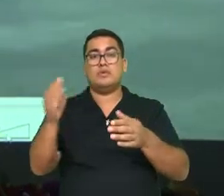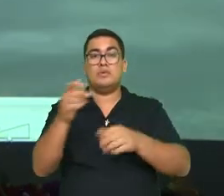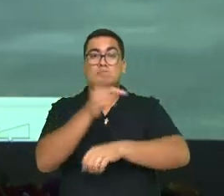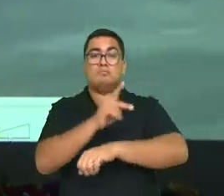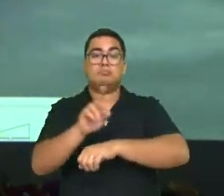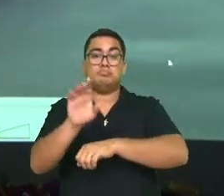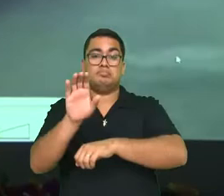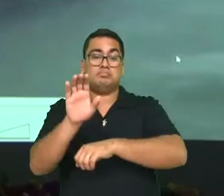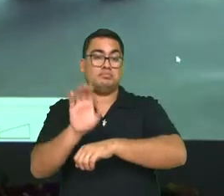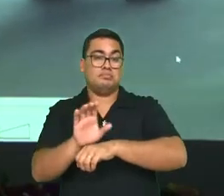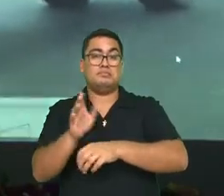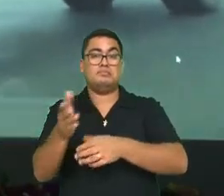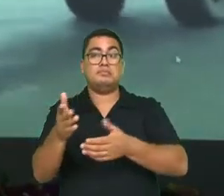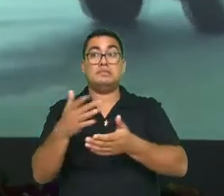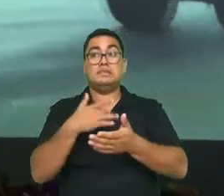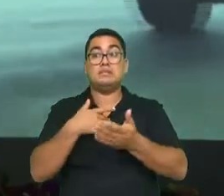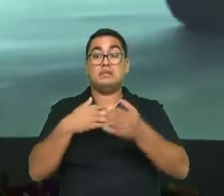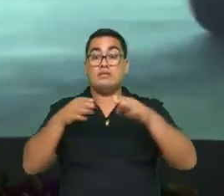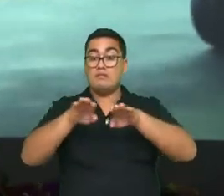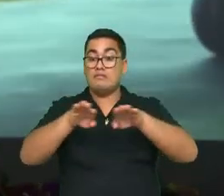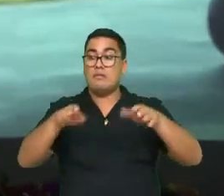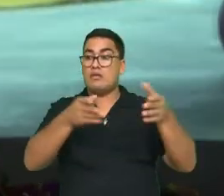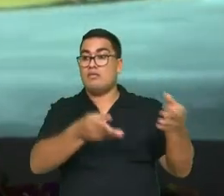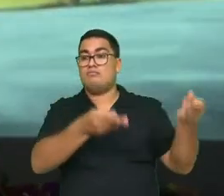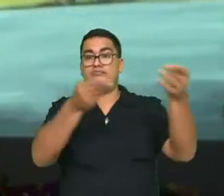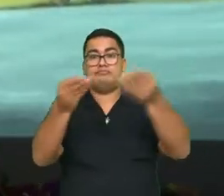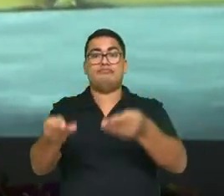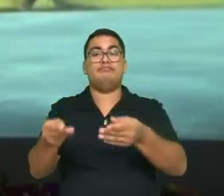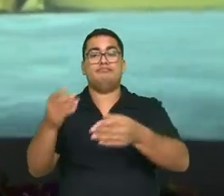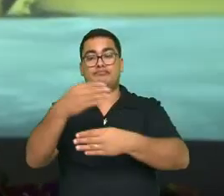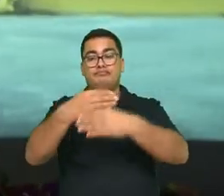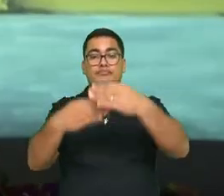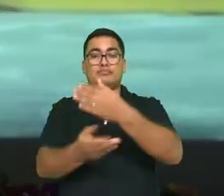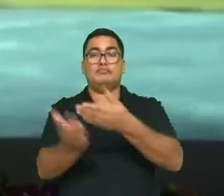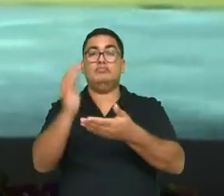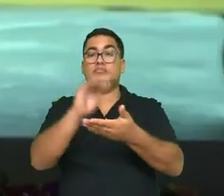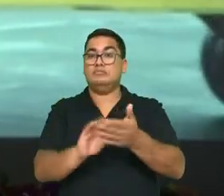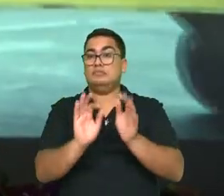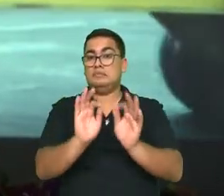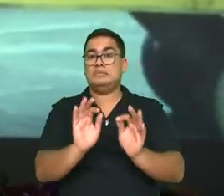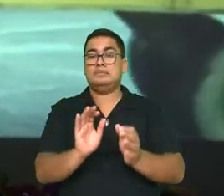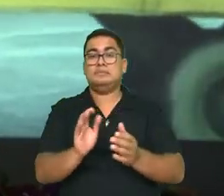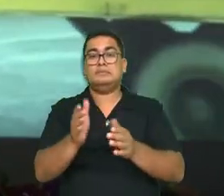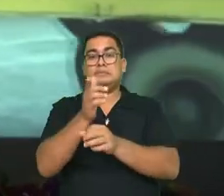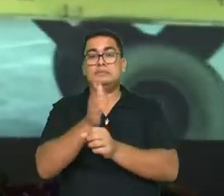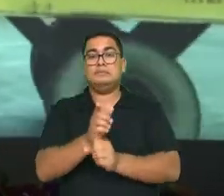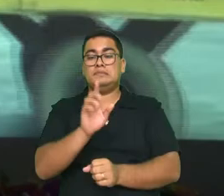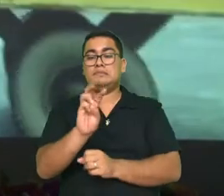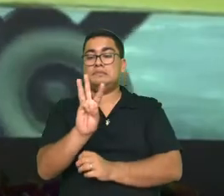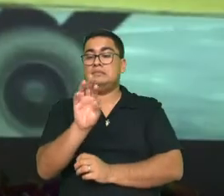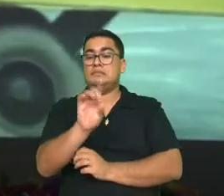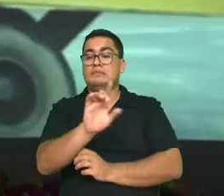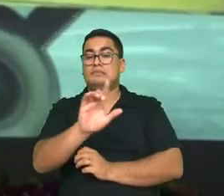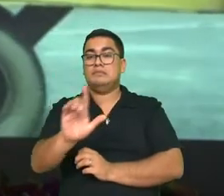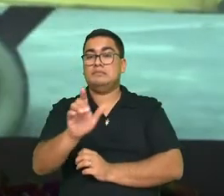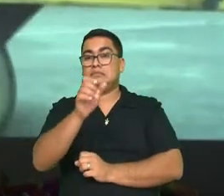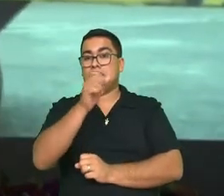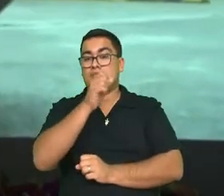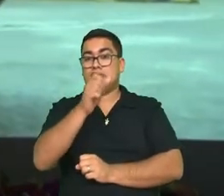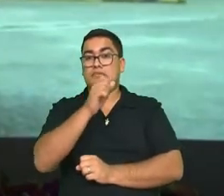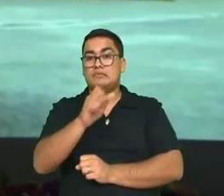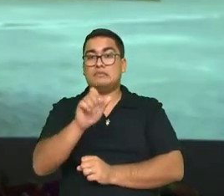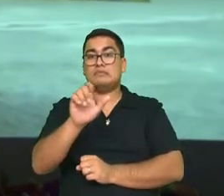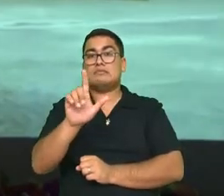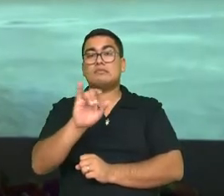importarán madera de ser necesario para garantizar la habilitación de esta obra marítima. Con cámara de Wendell Noguera para el canal